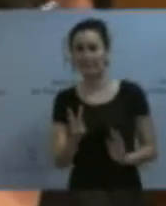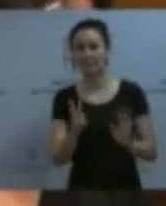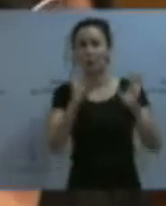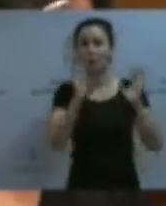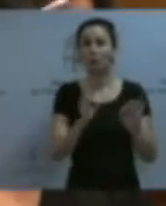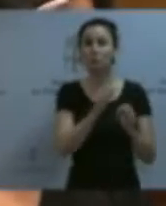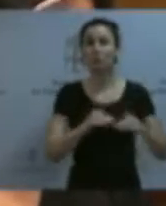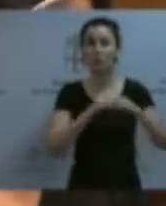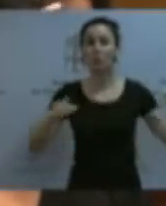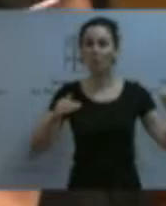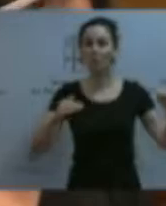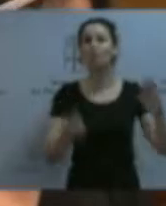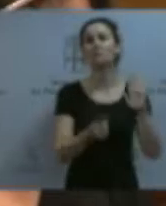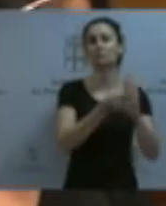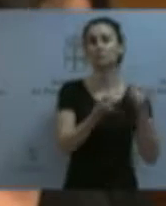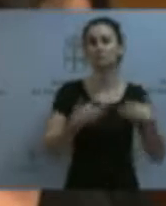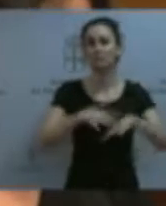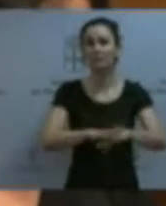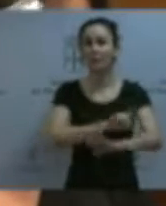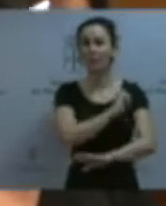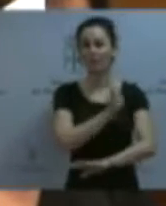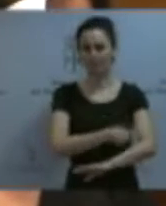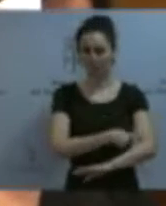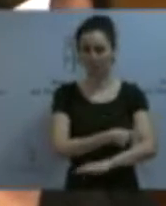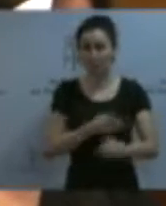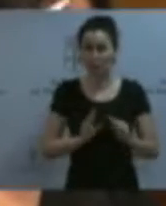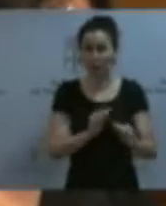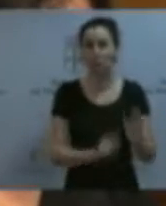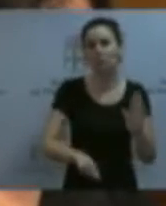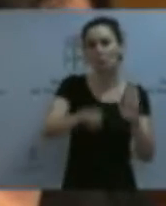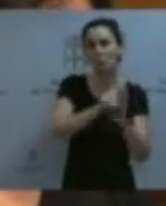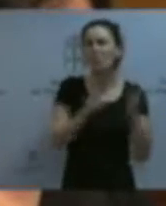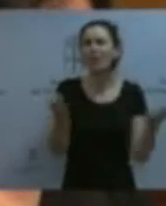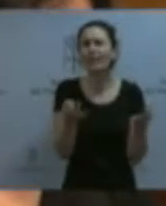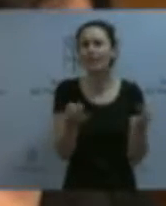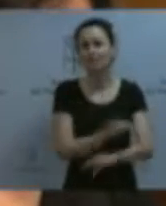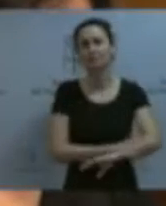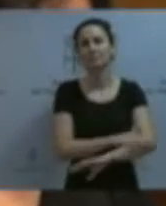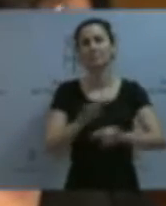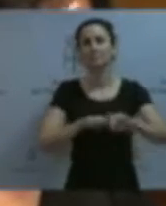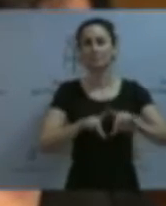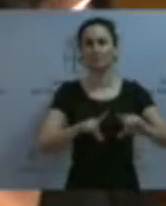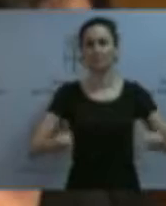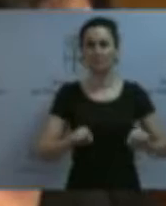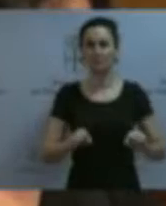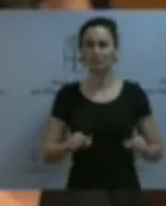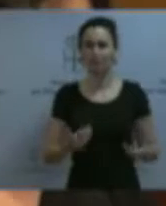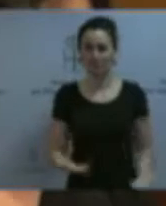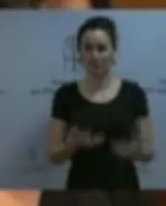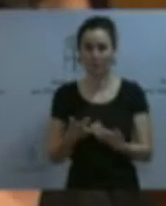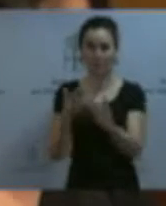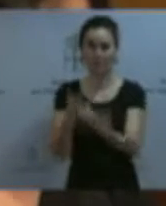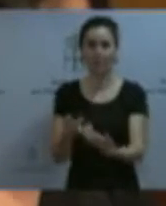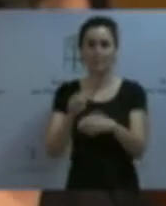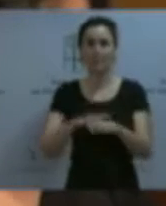principio de igualdad entre mujeres y hombres en el deporte, cuyo punto 1 dice: la Administración del Principado de Asturias combatirá